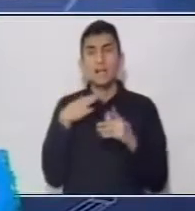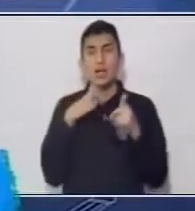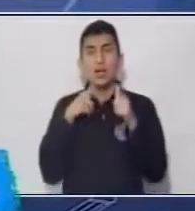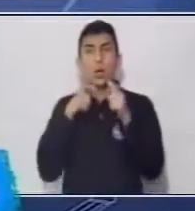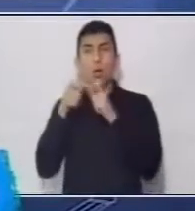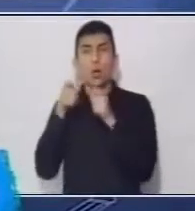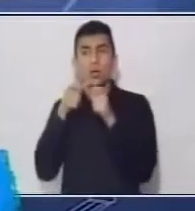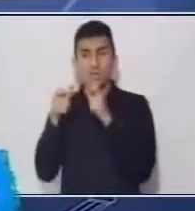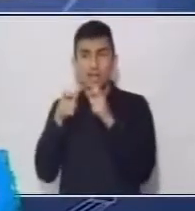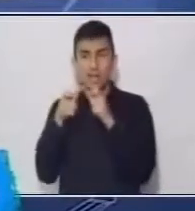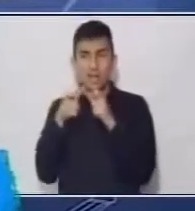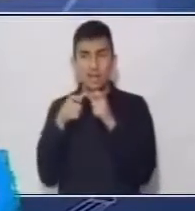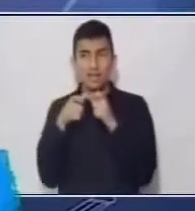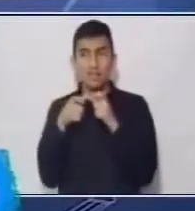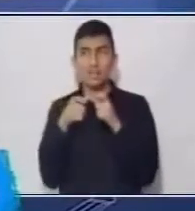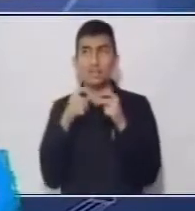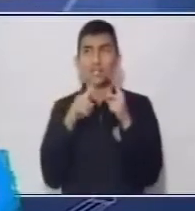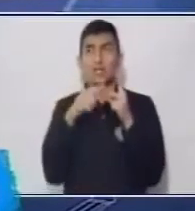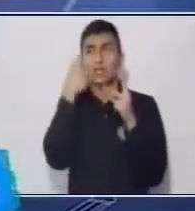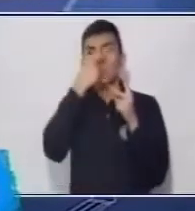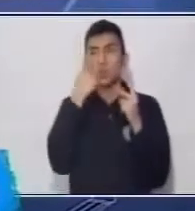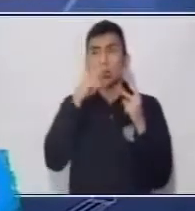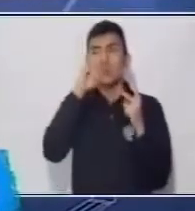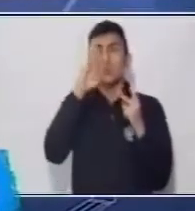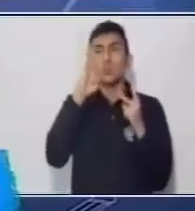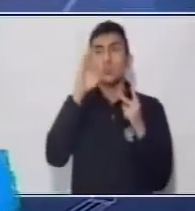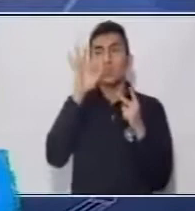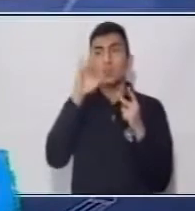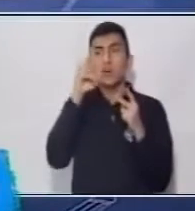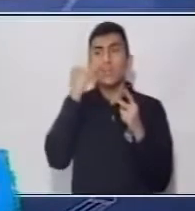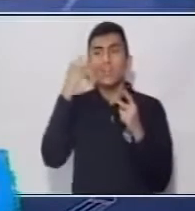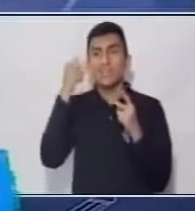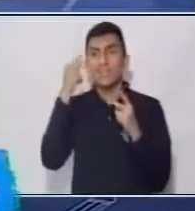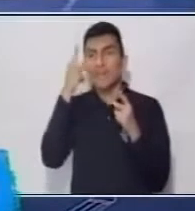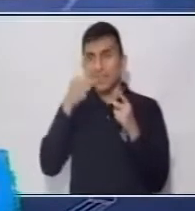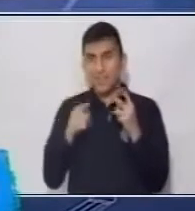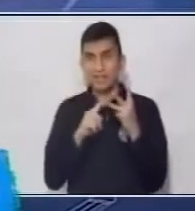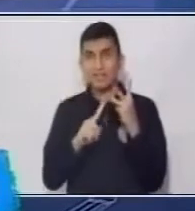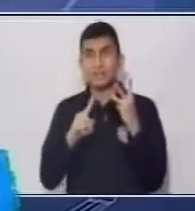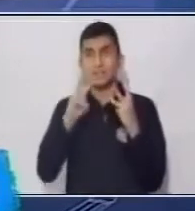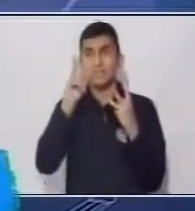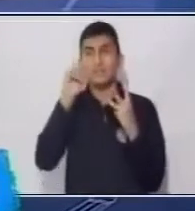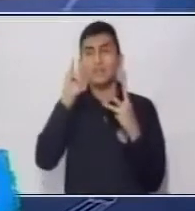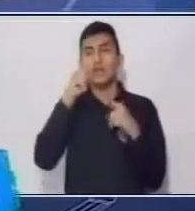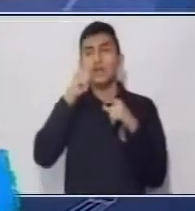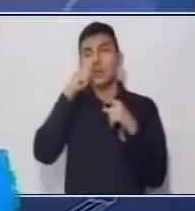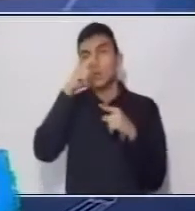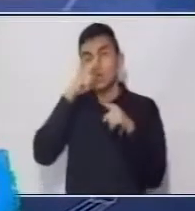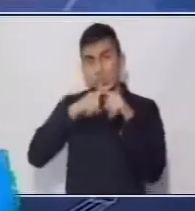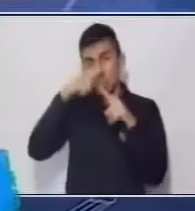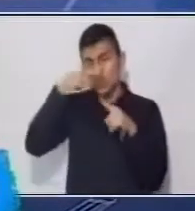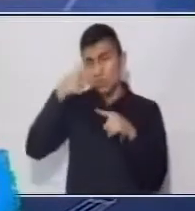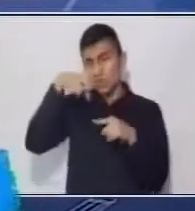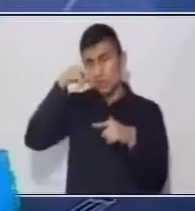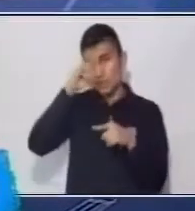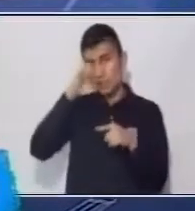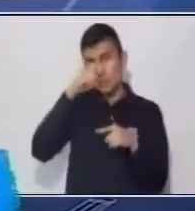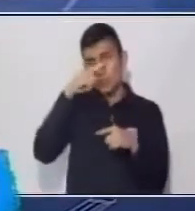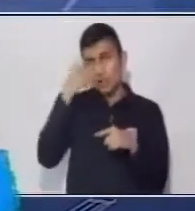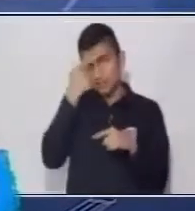coordinadas, en subordinadas y yuxtapuestas, como lo vimos en el esquema anterior. Por